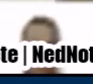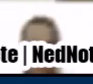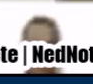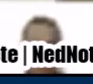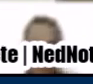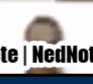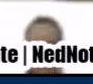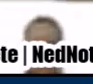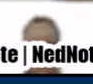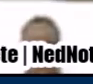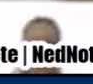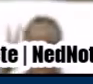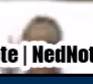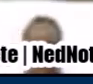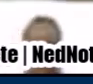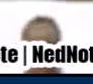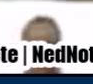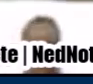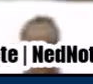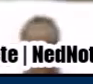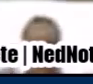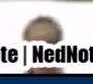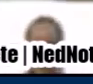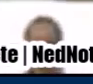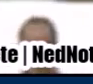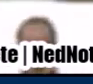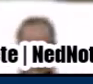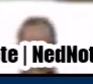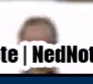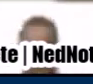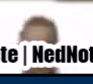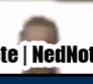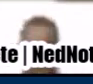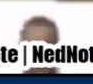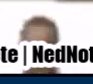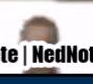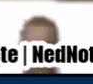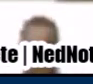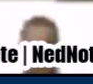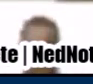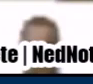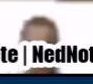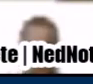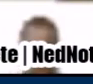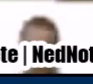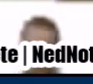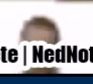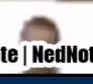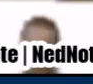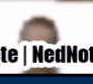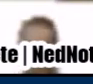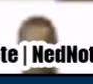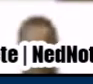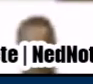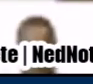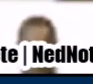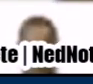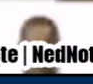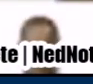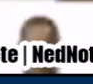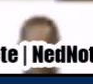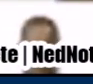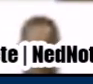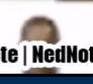lograr condiciones que conviertan, que transformen, en este caso, por ejemplo, el voto en una herramienta de lucha para poder acceder al poder. El